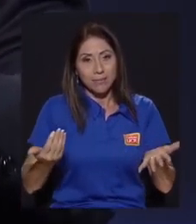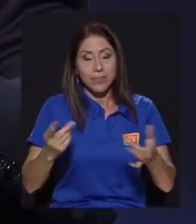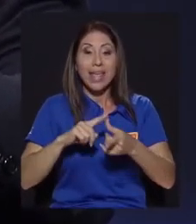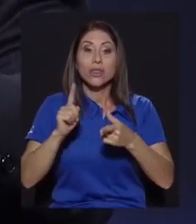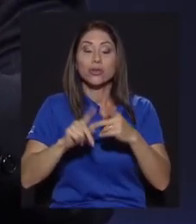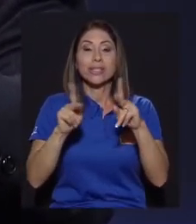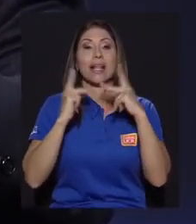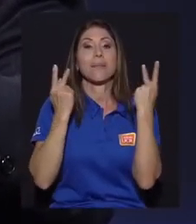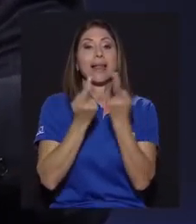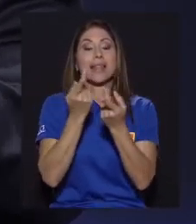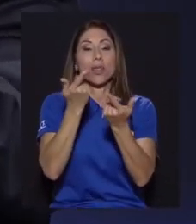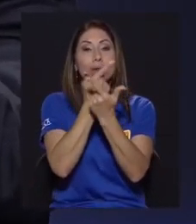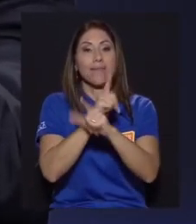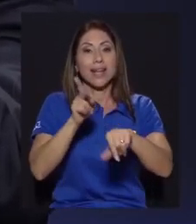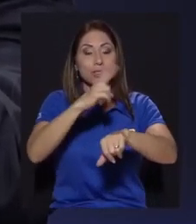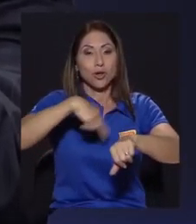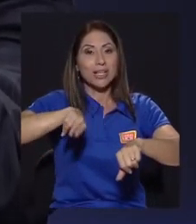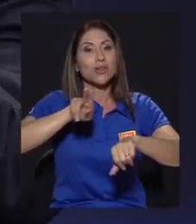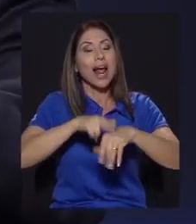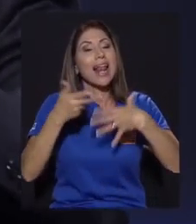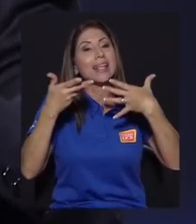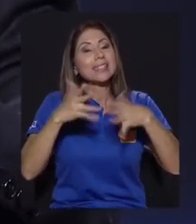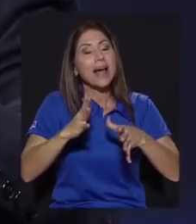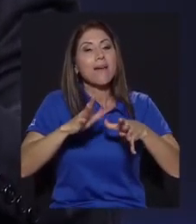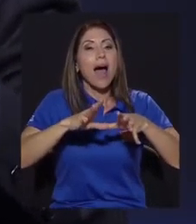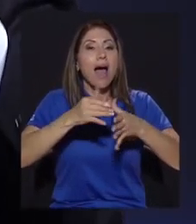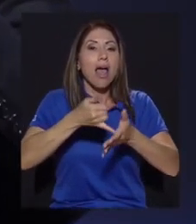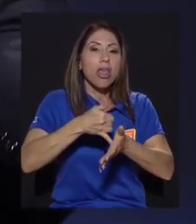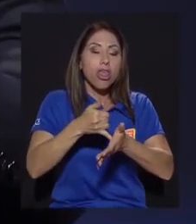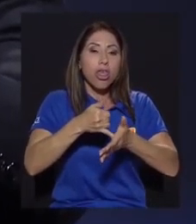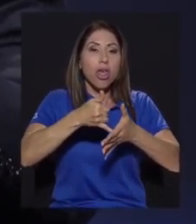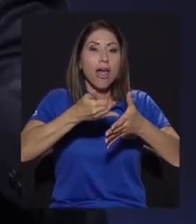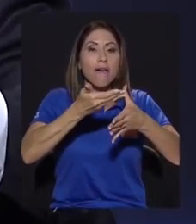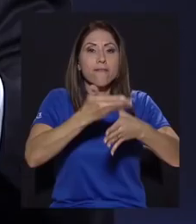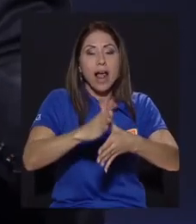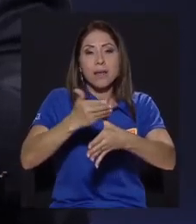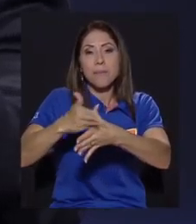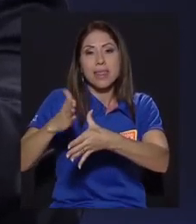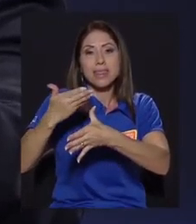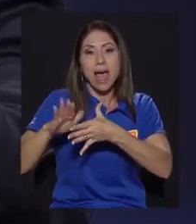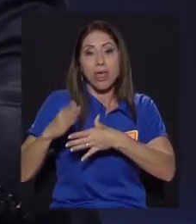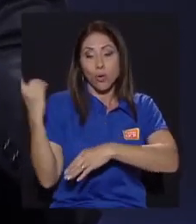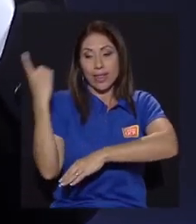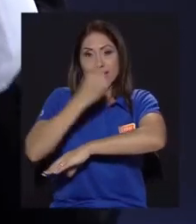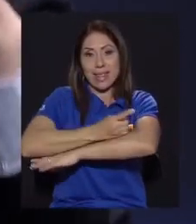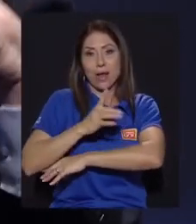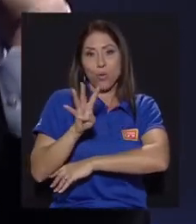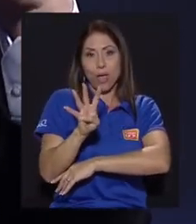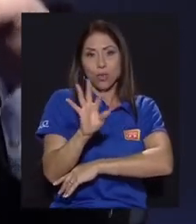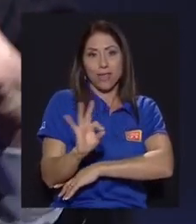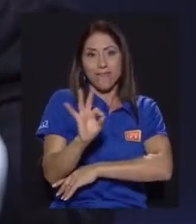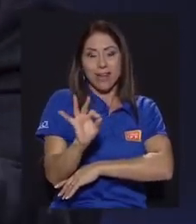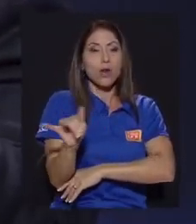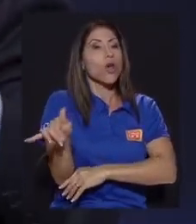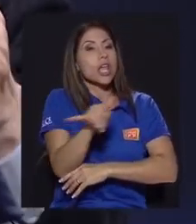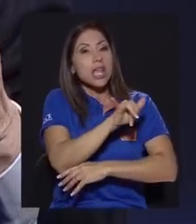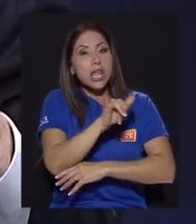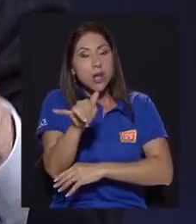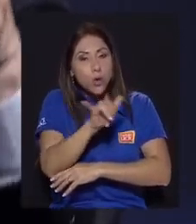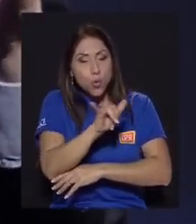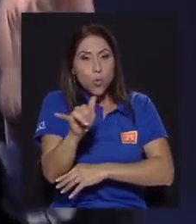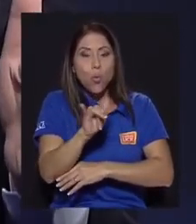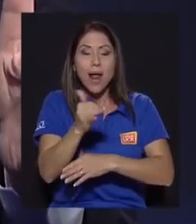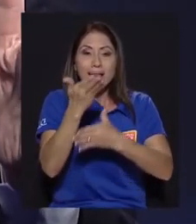el partido de liberación nacional estaba fragmentado al llegar al 4 de febrero como estaba fragmentado